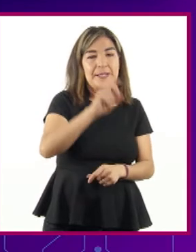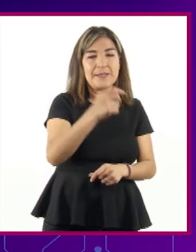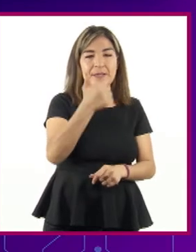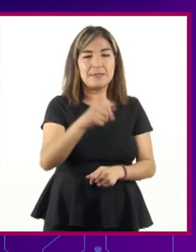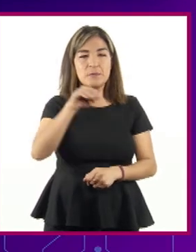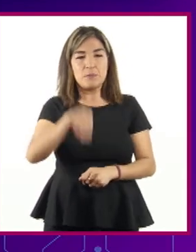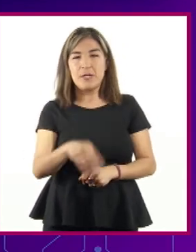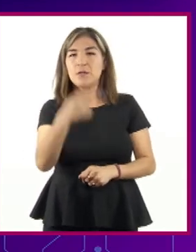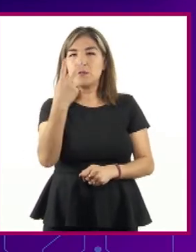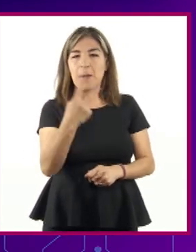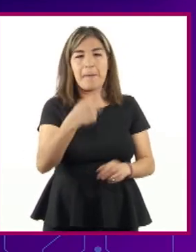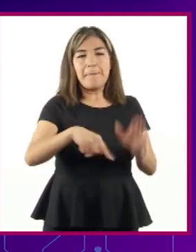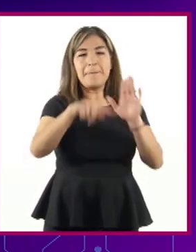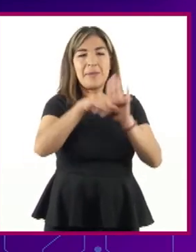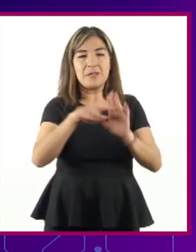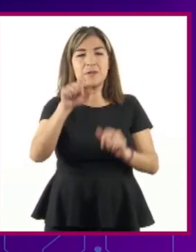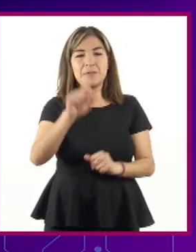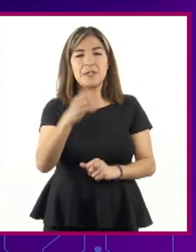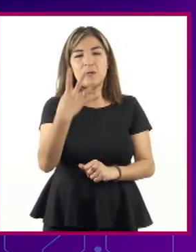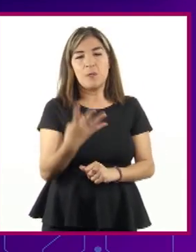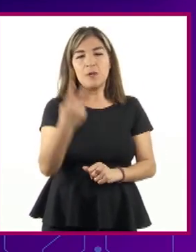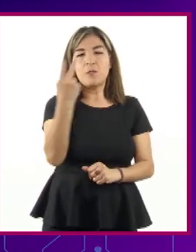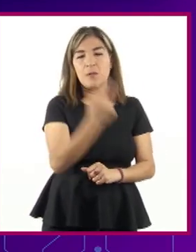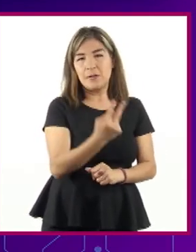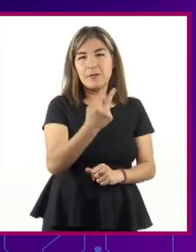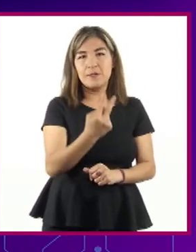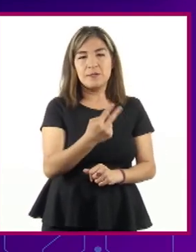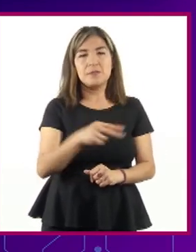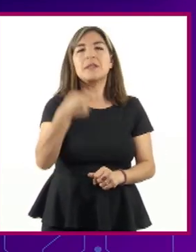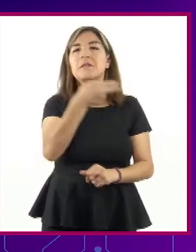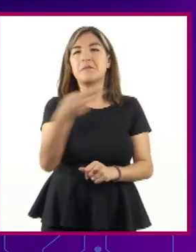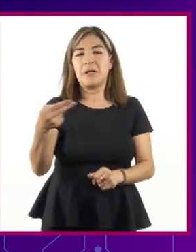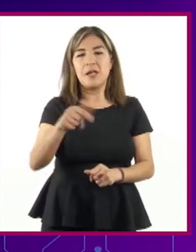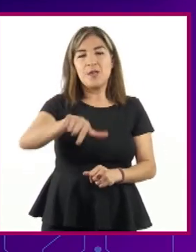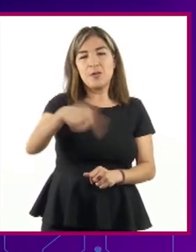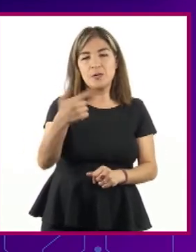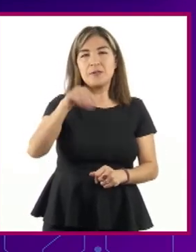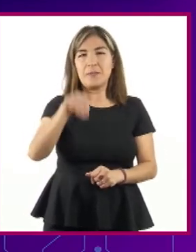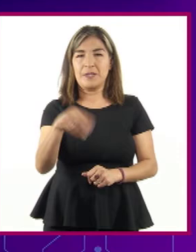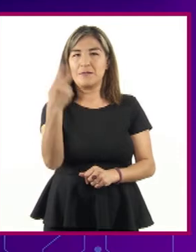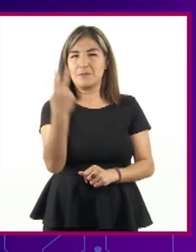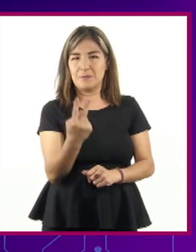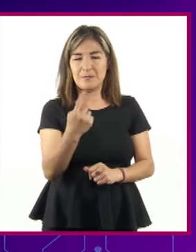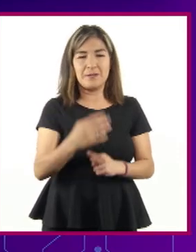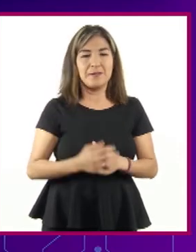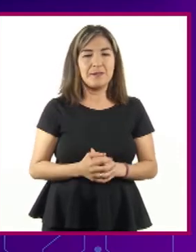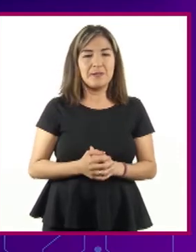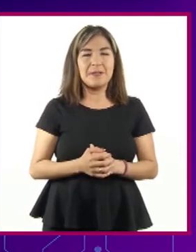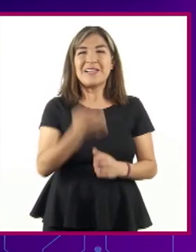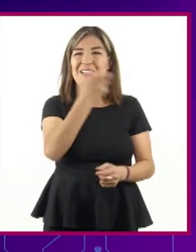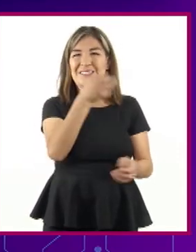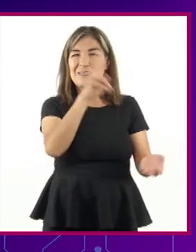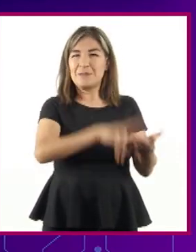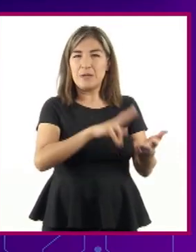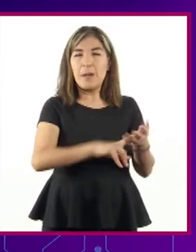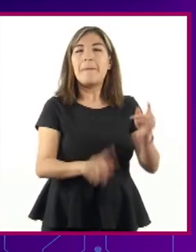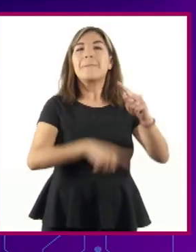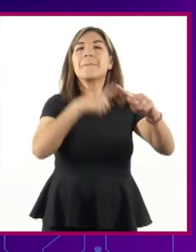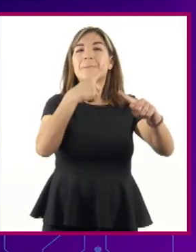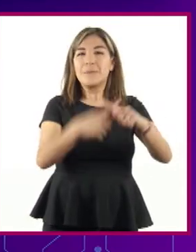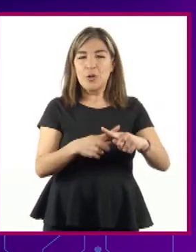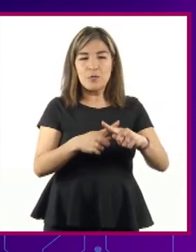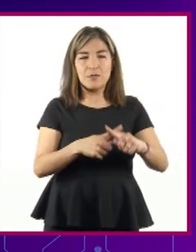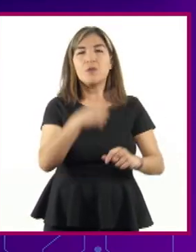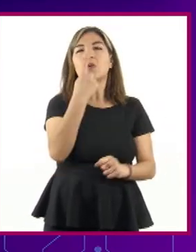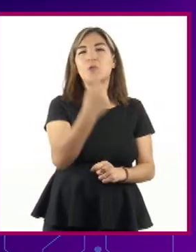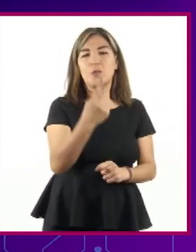metros cuadrados menos 24 metros cuadrados es igual a 12 metros cuadrados. Dicho valor se multiplicará por